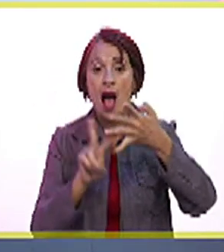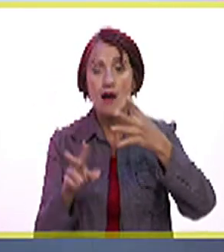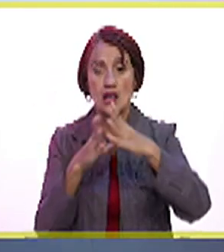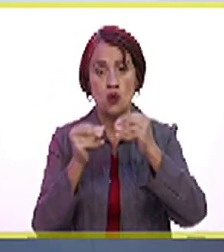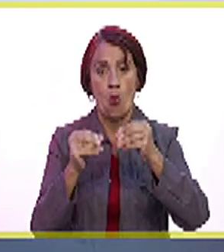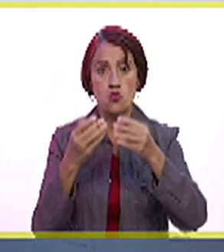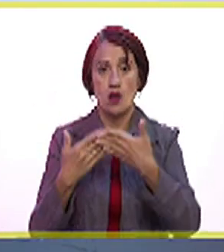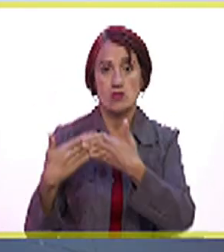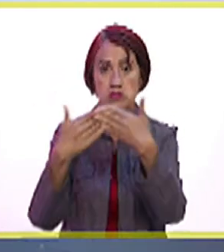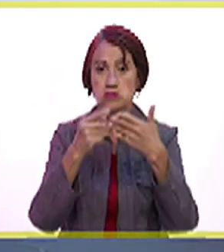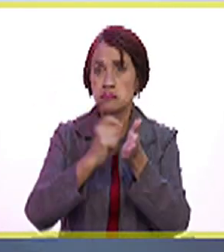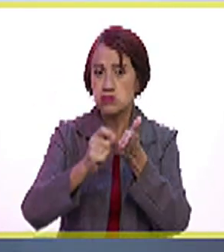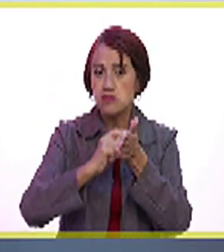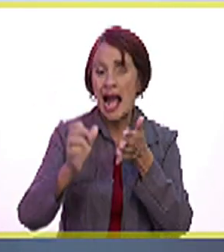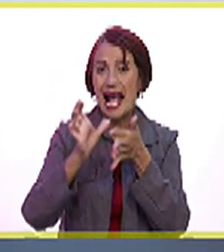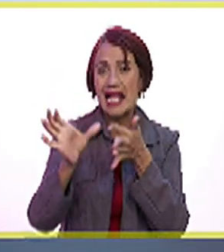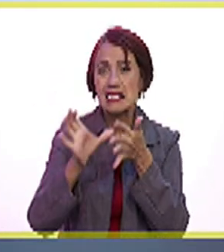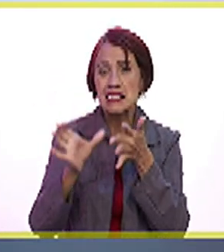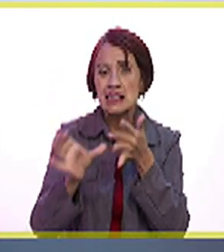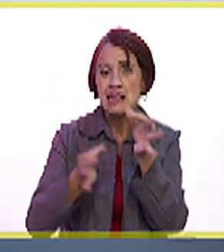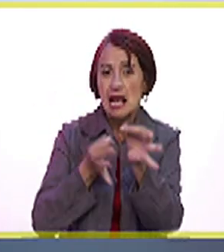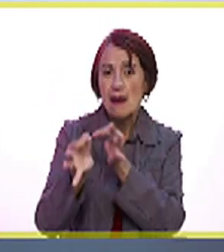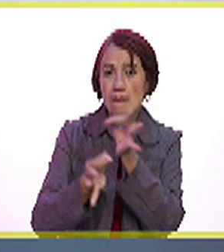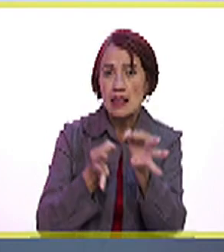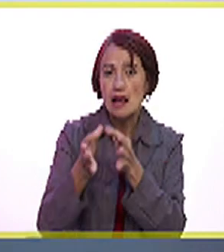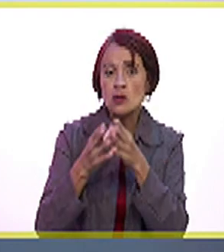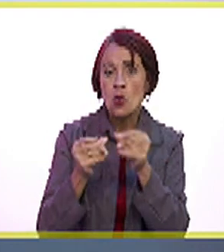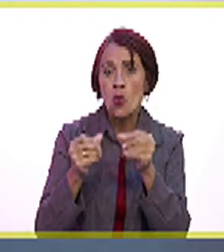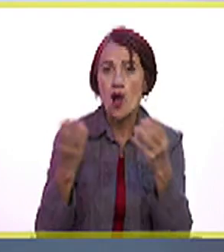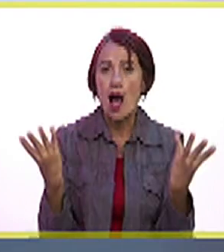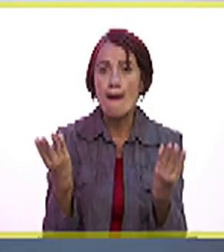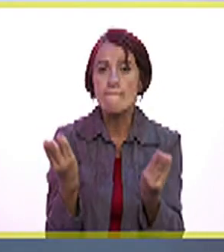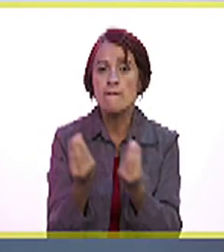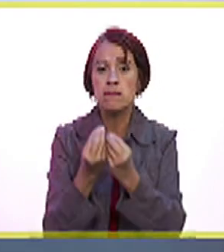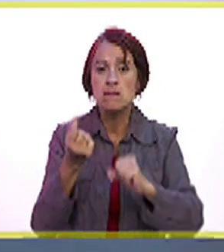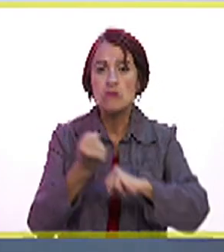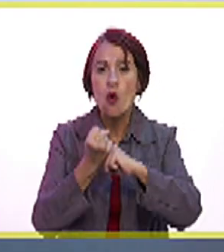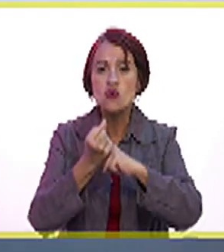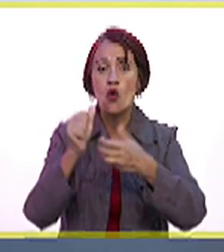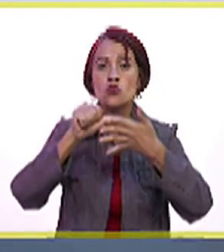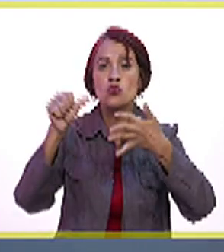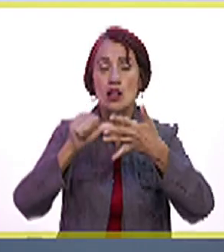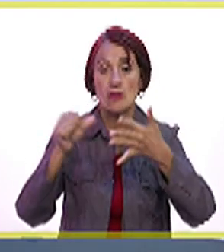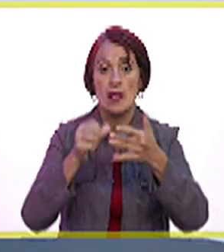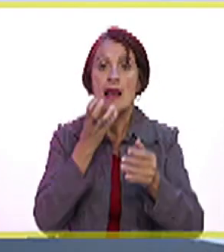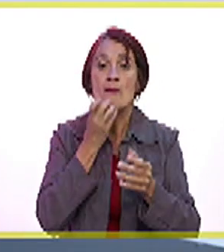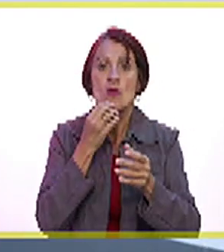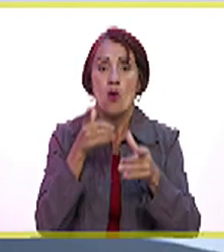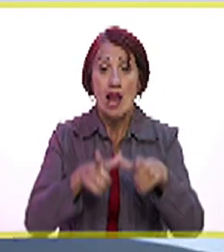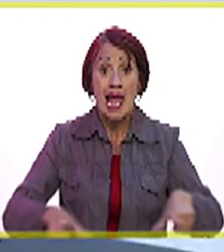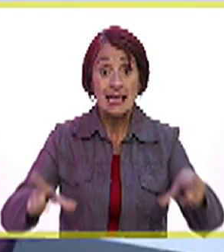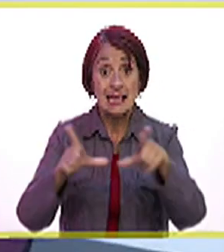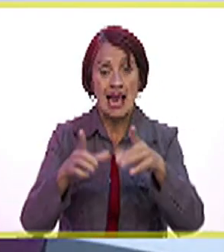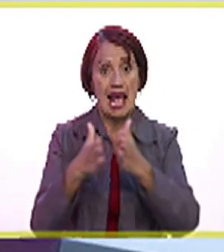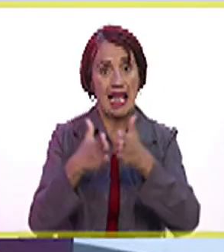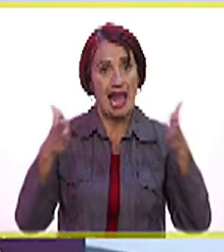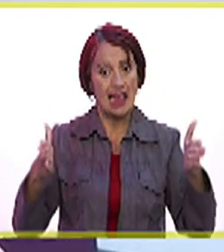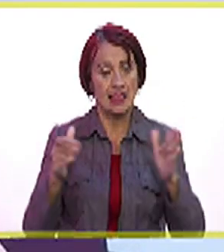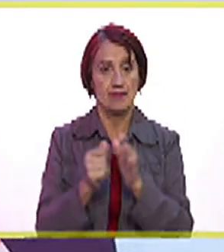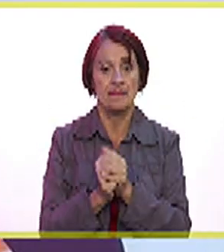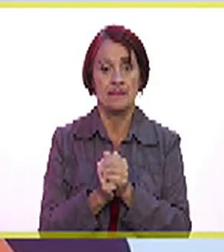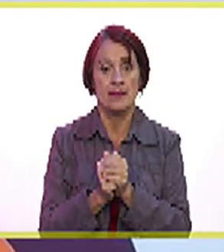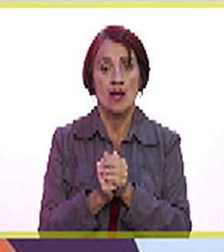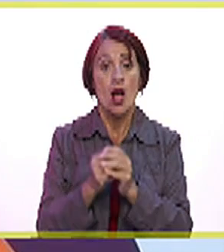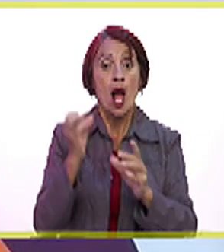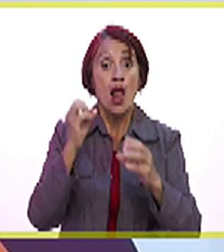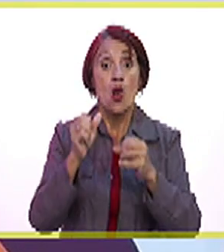características y siempre acompañan al sustantivo. La sala es grande, por ejemplo. Los adjetivos calificativos